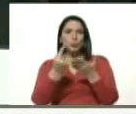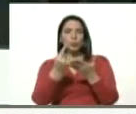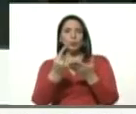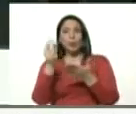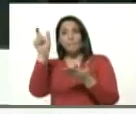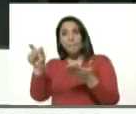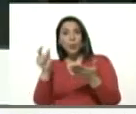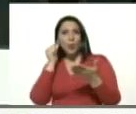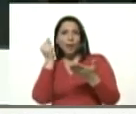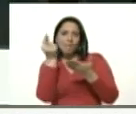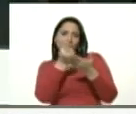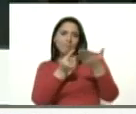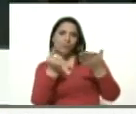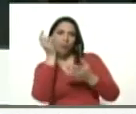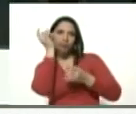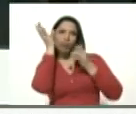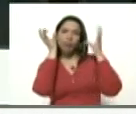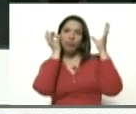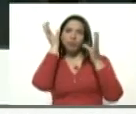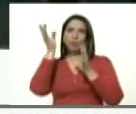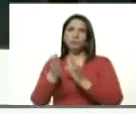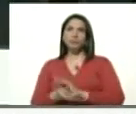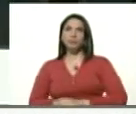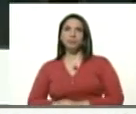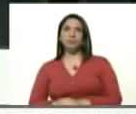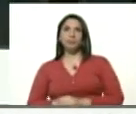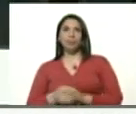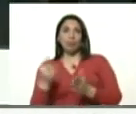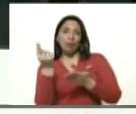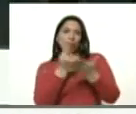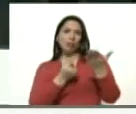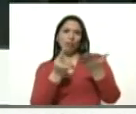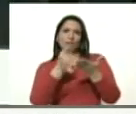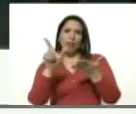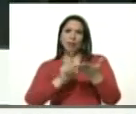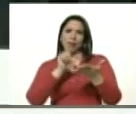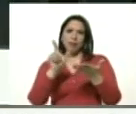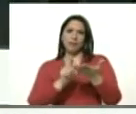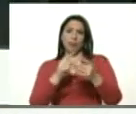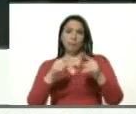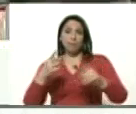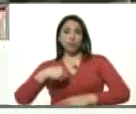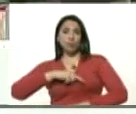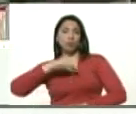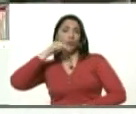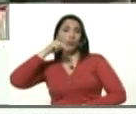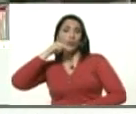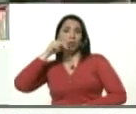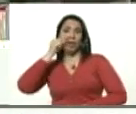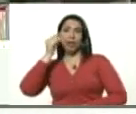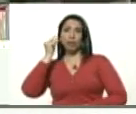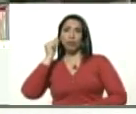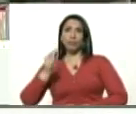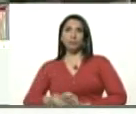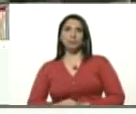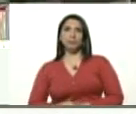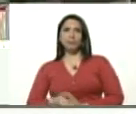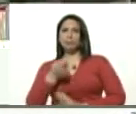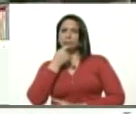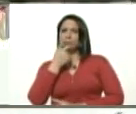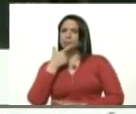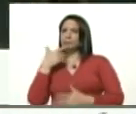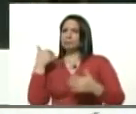Cabrera, hermosísimo. El libro de los Aníbales, Silvia, para nuestros nietos y nietas. Está